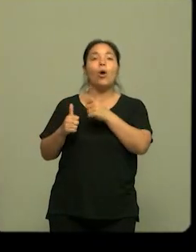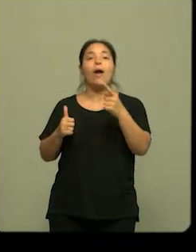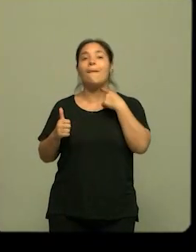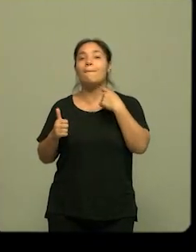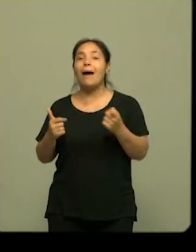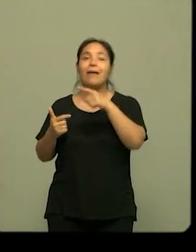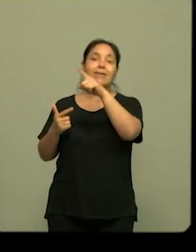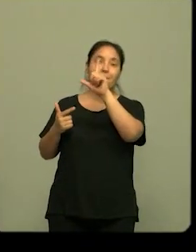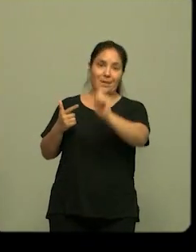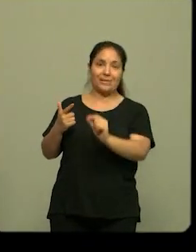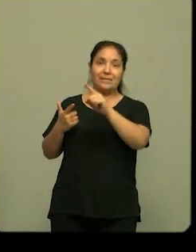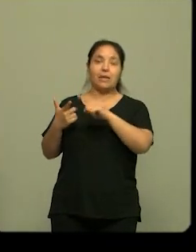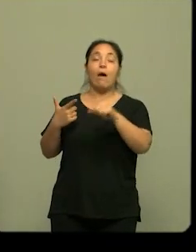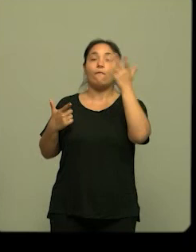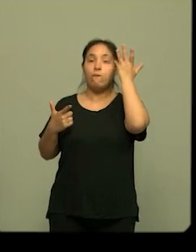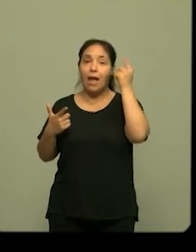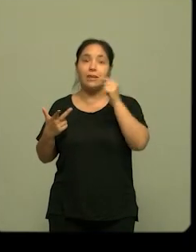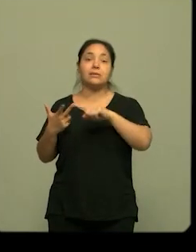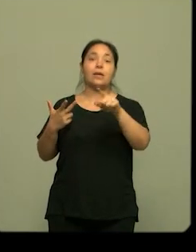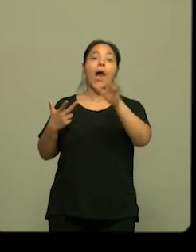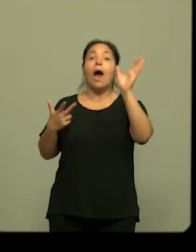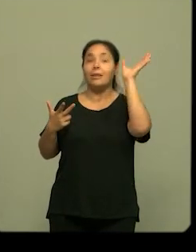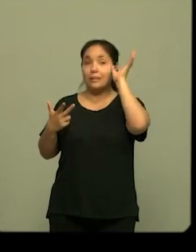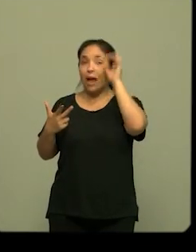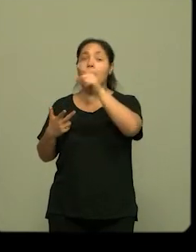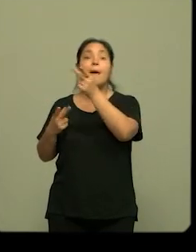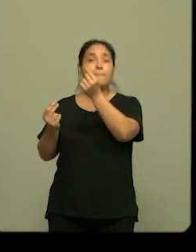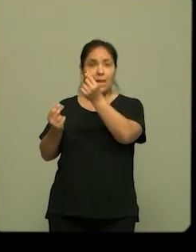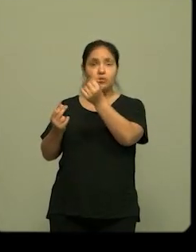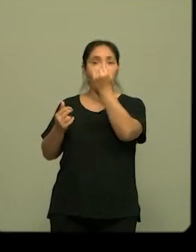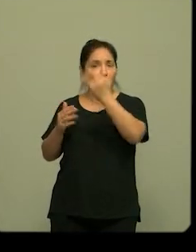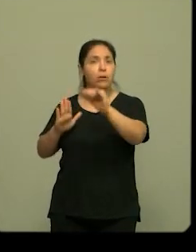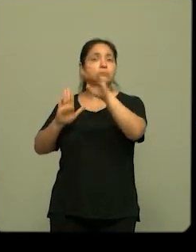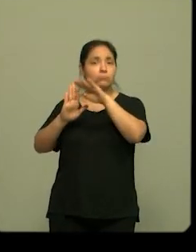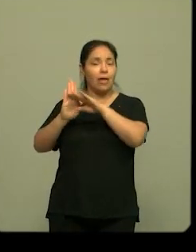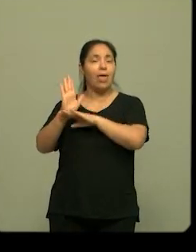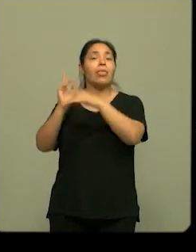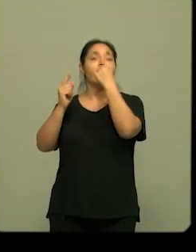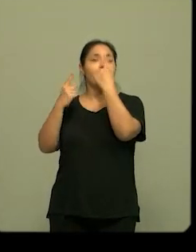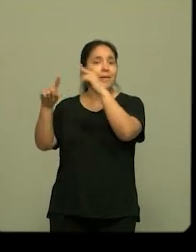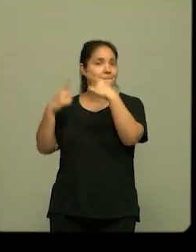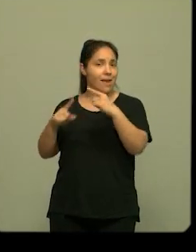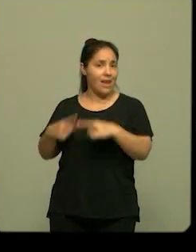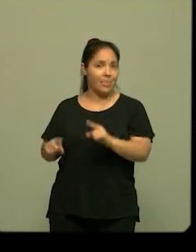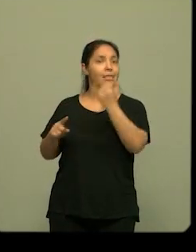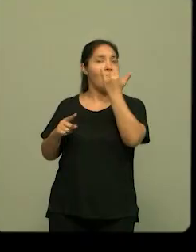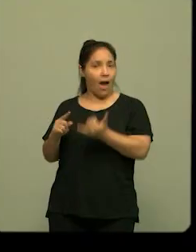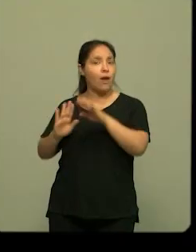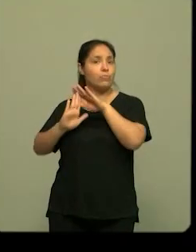ser Francia o inclusive Italia que tienen precios estandarizados y diferenciados y que más allá